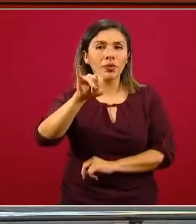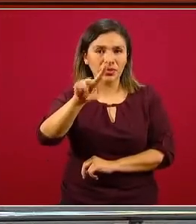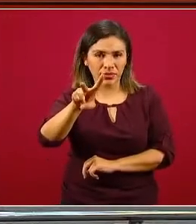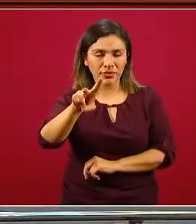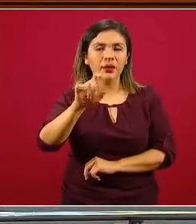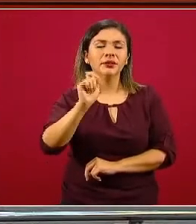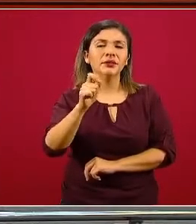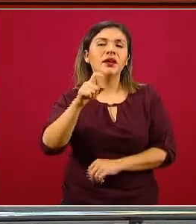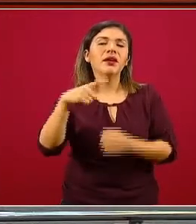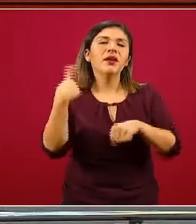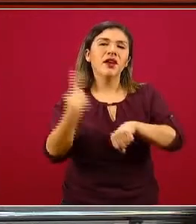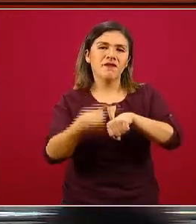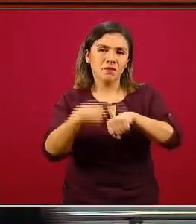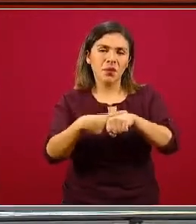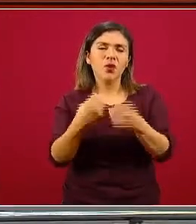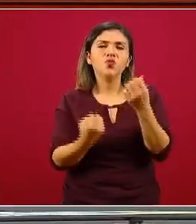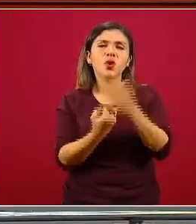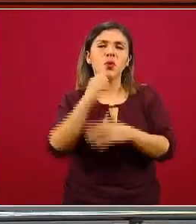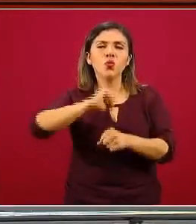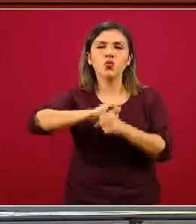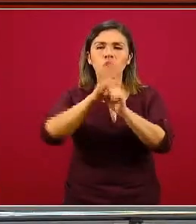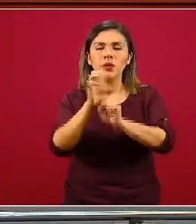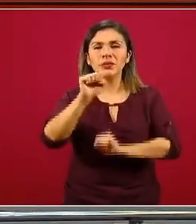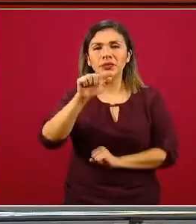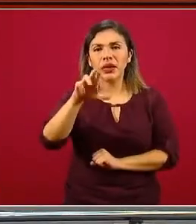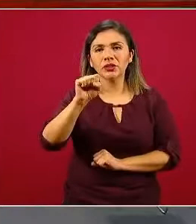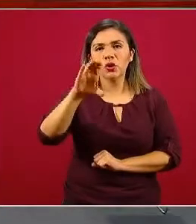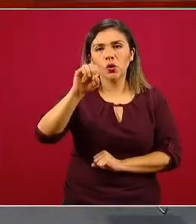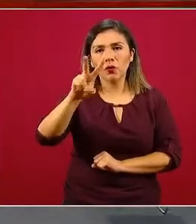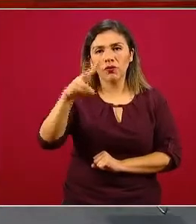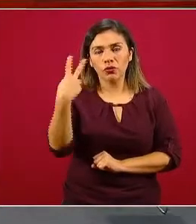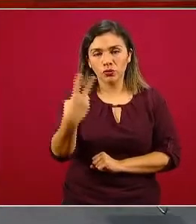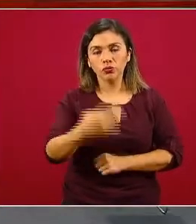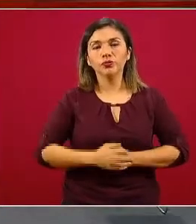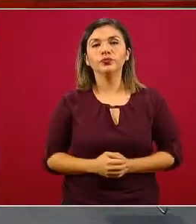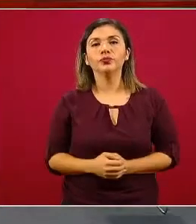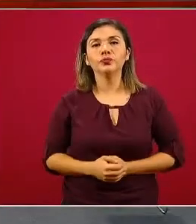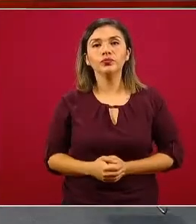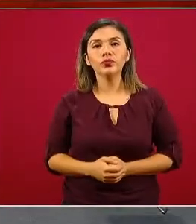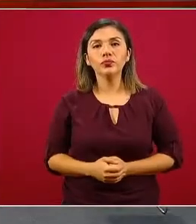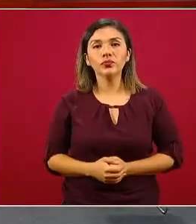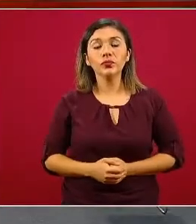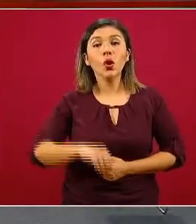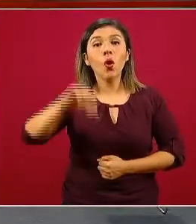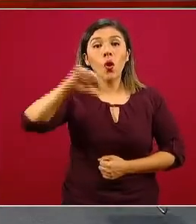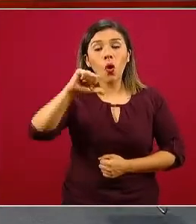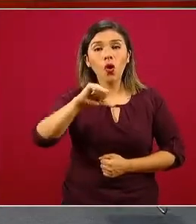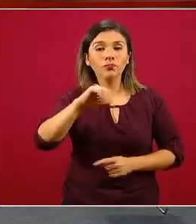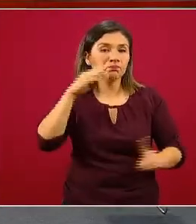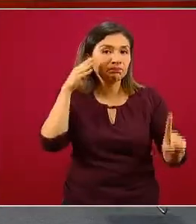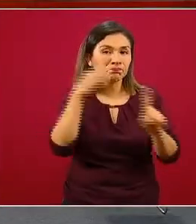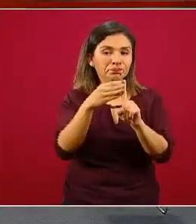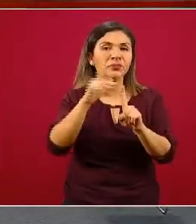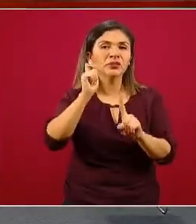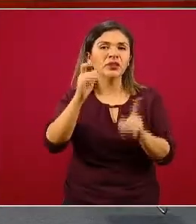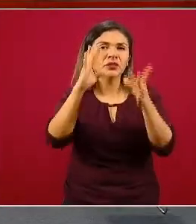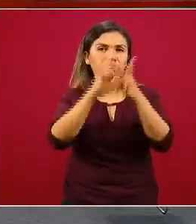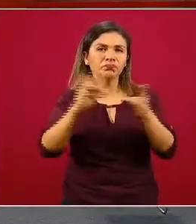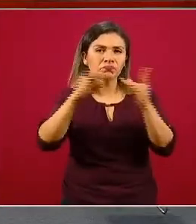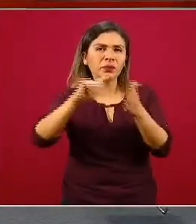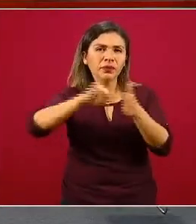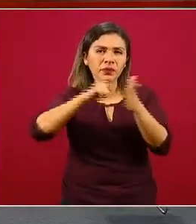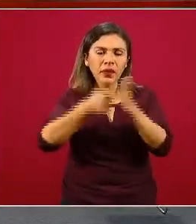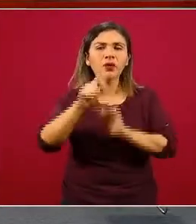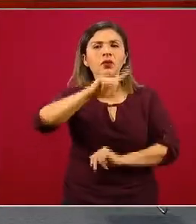la pandemia causada por el nuevo coronavirus SARS-CoV-2. Hoy vamos a centrarnos en el informe técnico y abrimos a